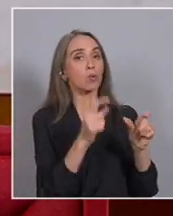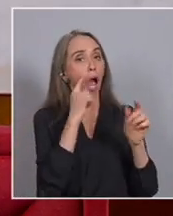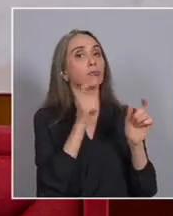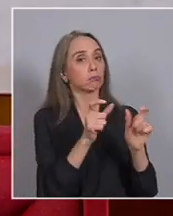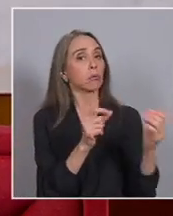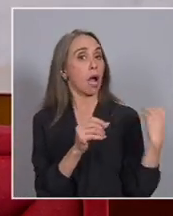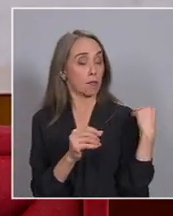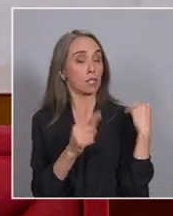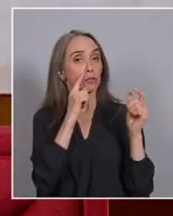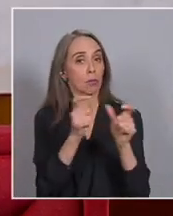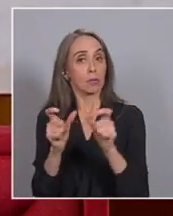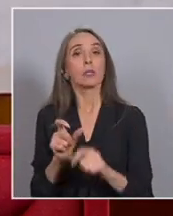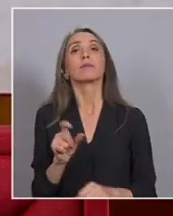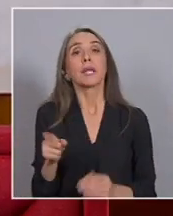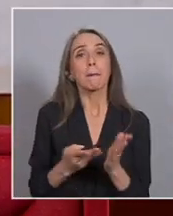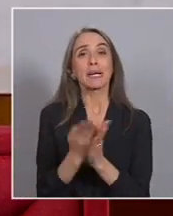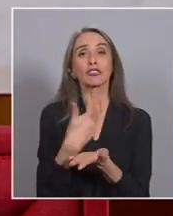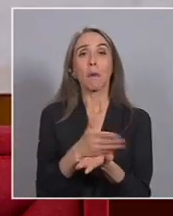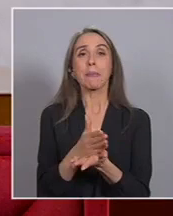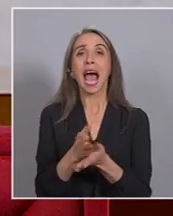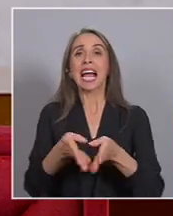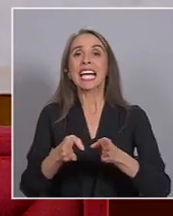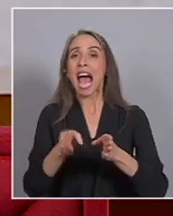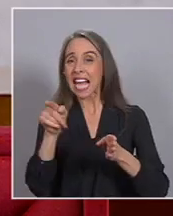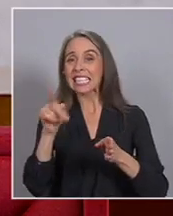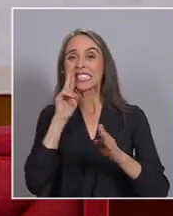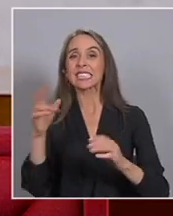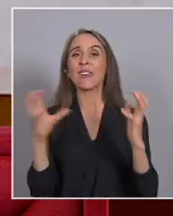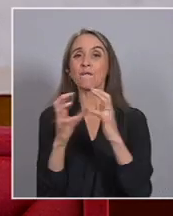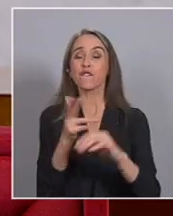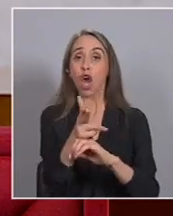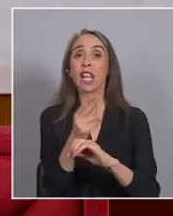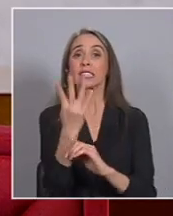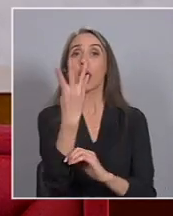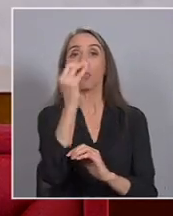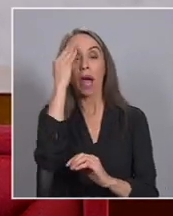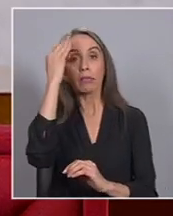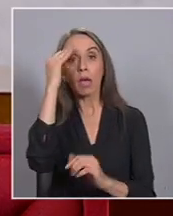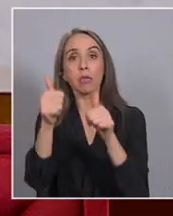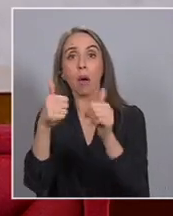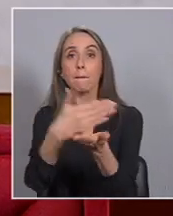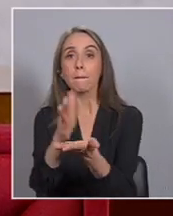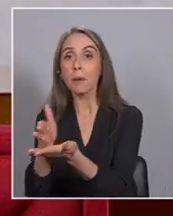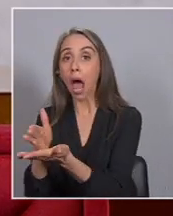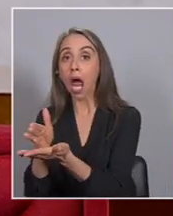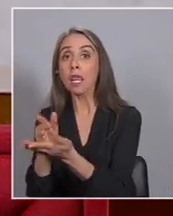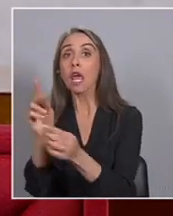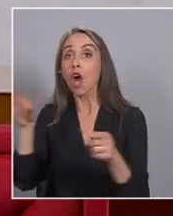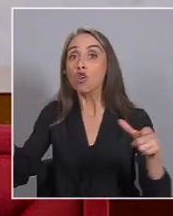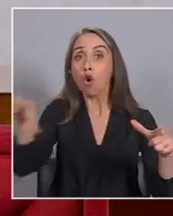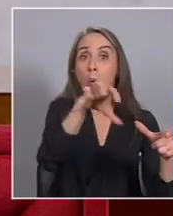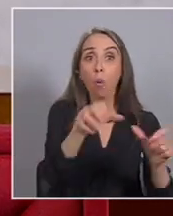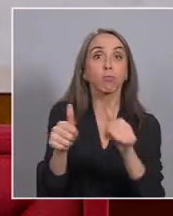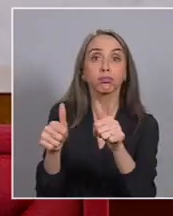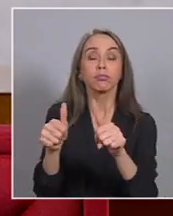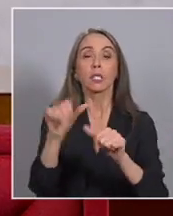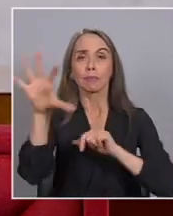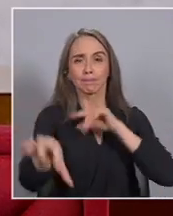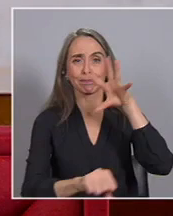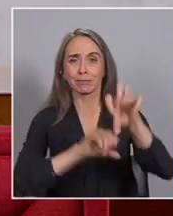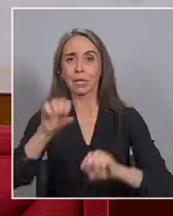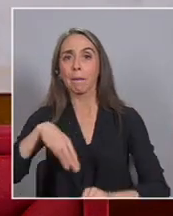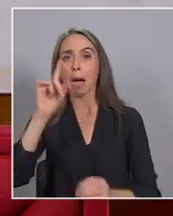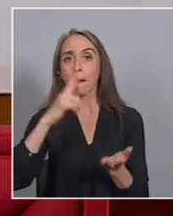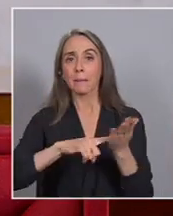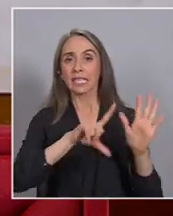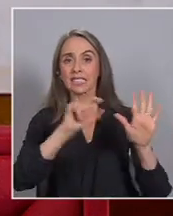contarle que en sus primeros 40 días de funcionamiento, este plan ya muestra resultados en los lugares donde se ha implementado. Se han decomisado más